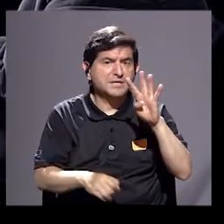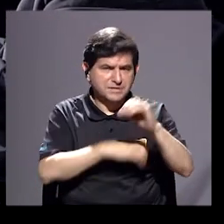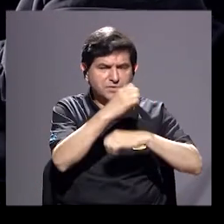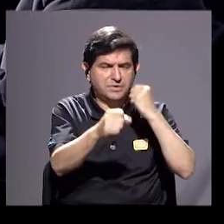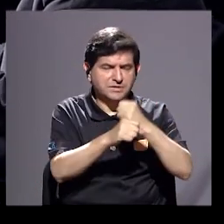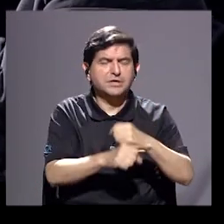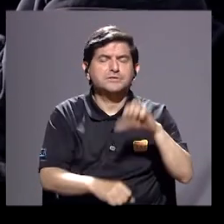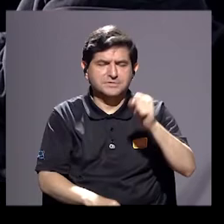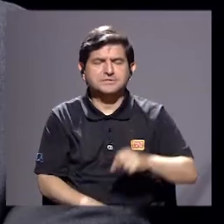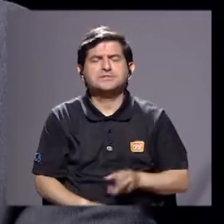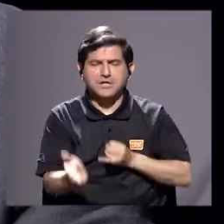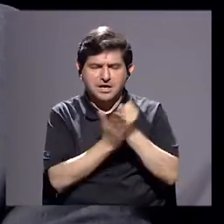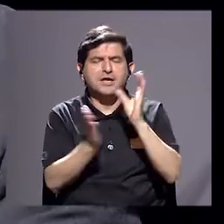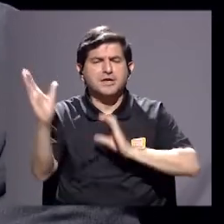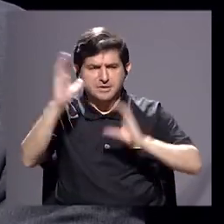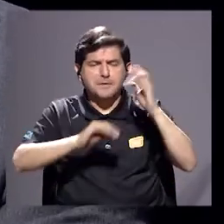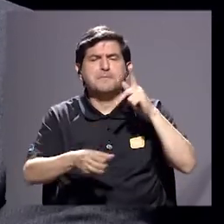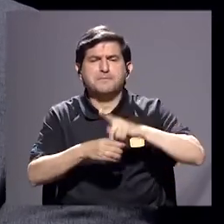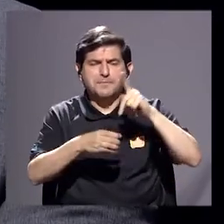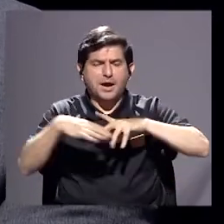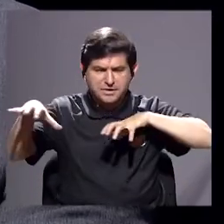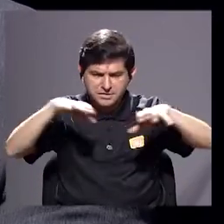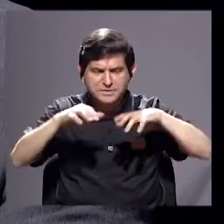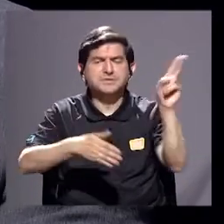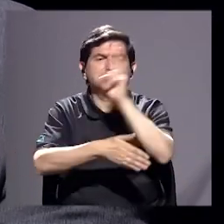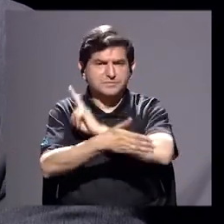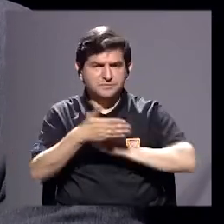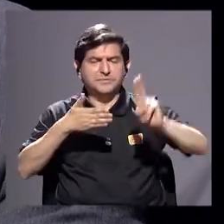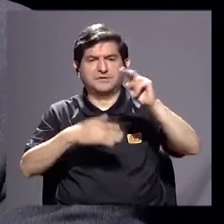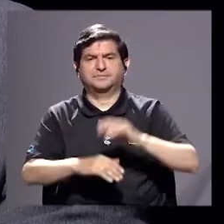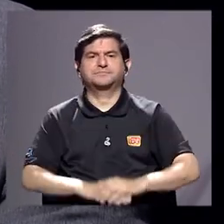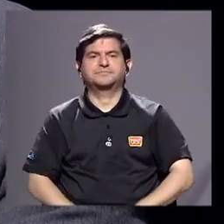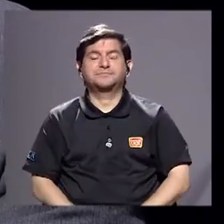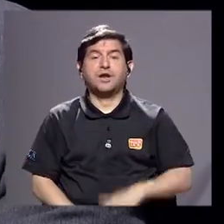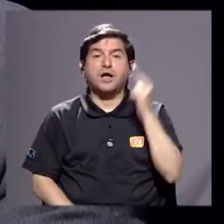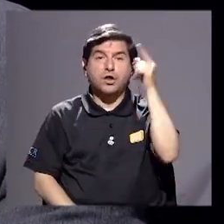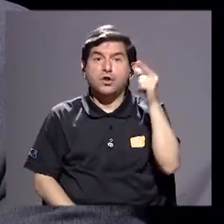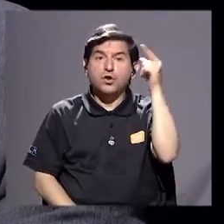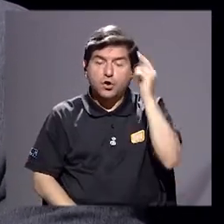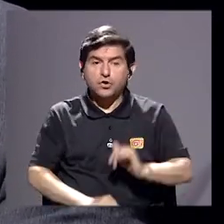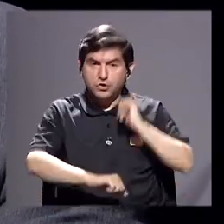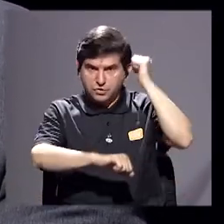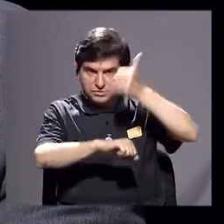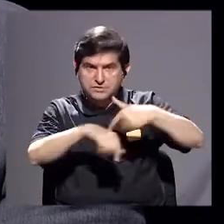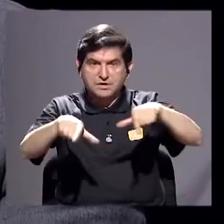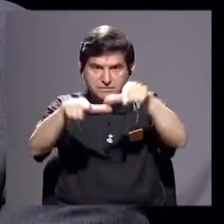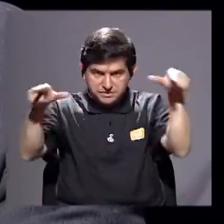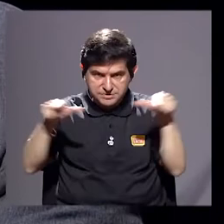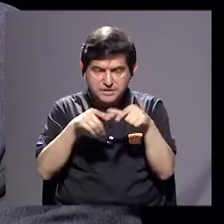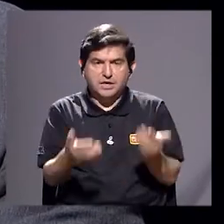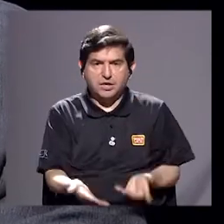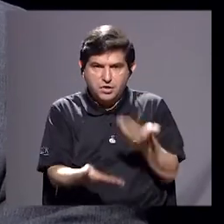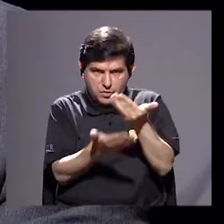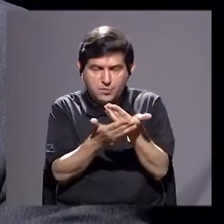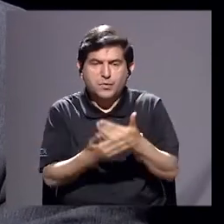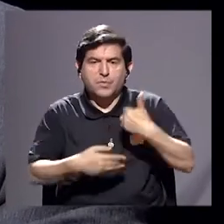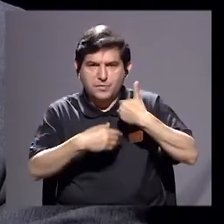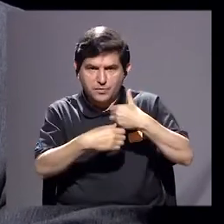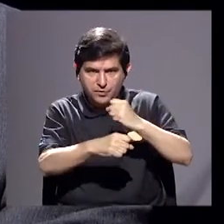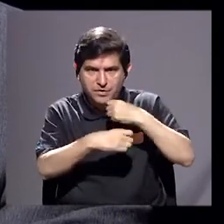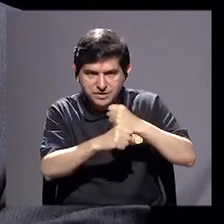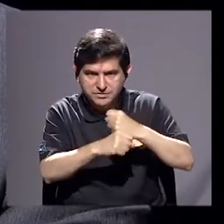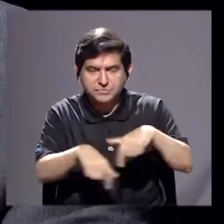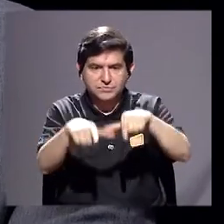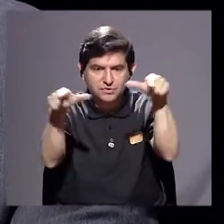investigación científica donde ha participado activamente la universidad y obviamente se han definido las zonas y se le ha propuesto a la municipalidad de las